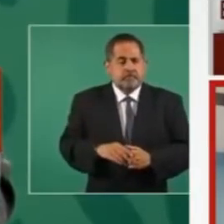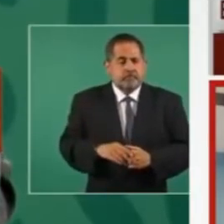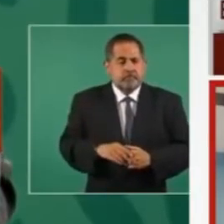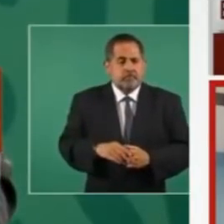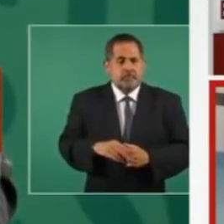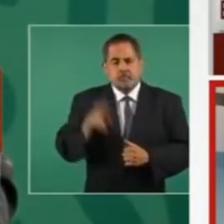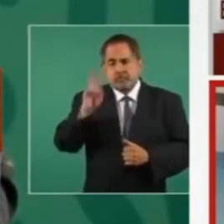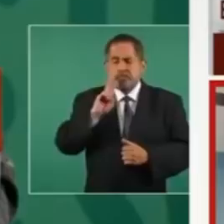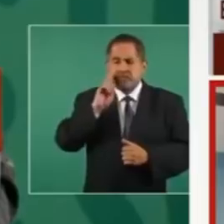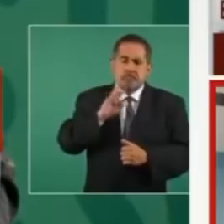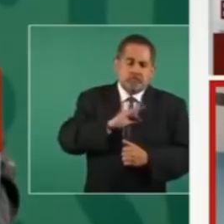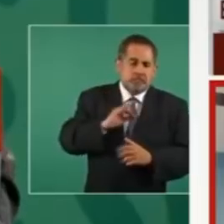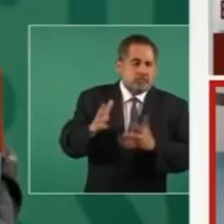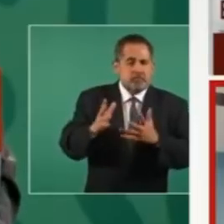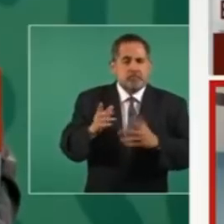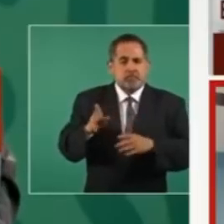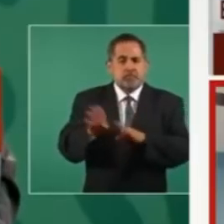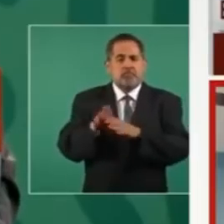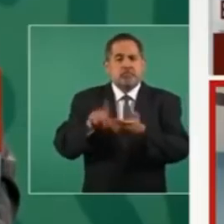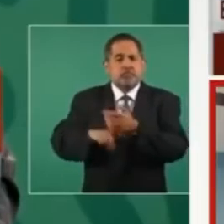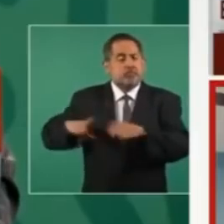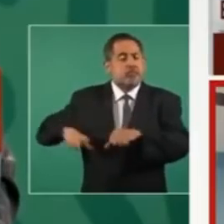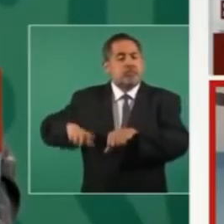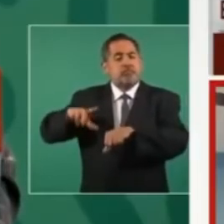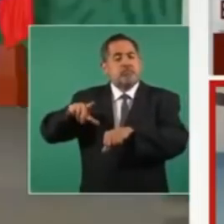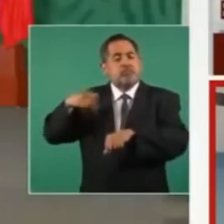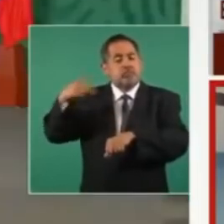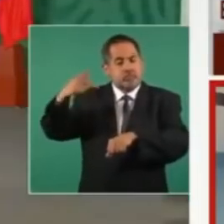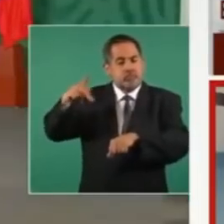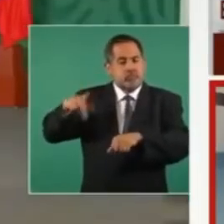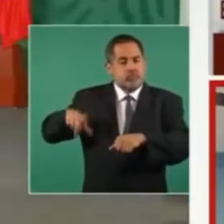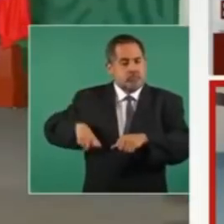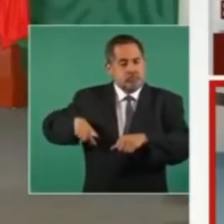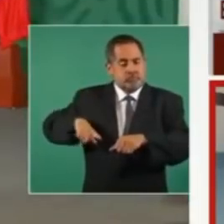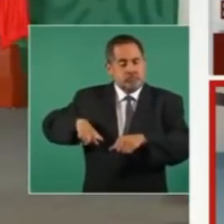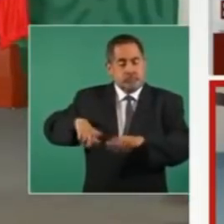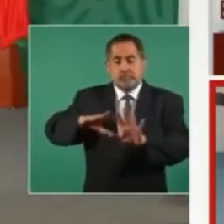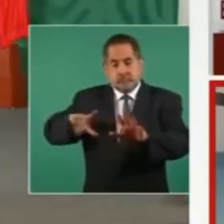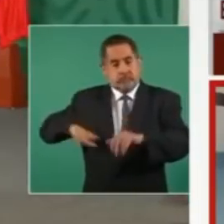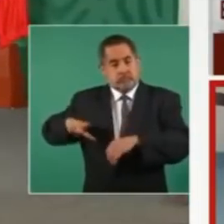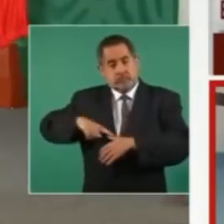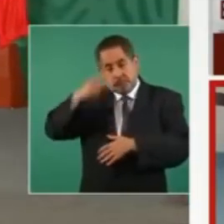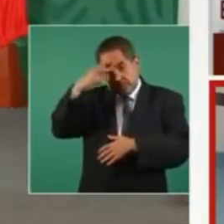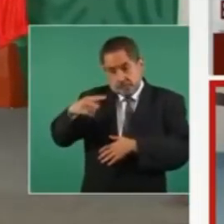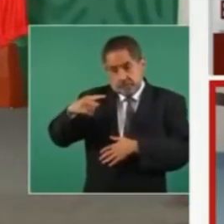la posibilidad de que el gobierno de la República,